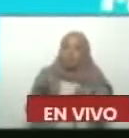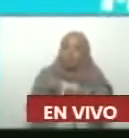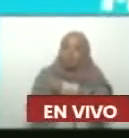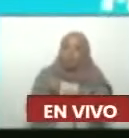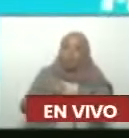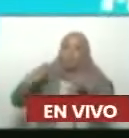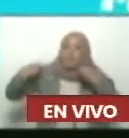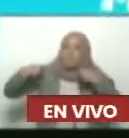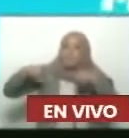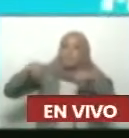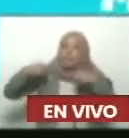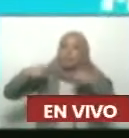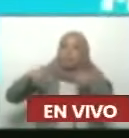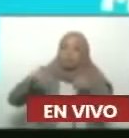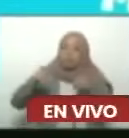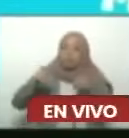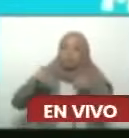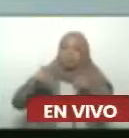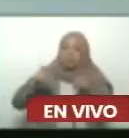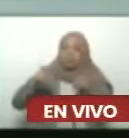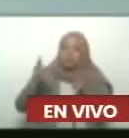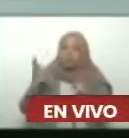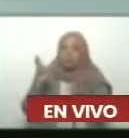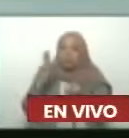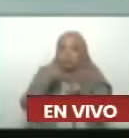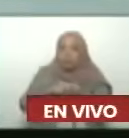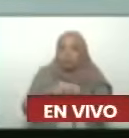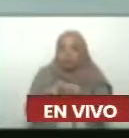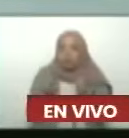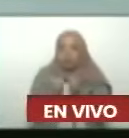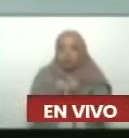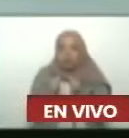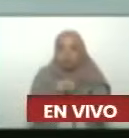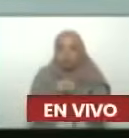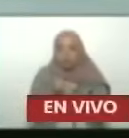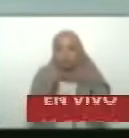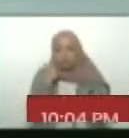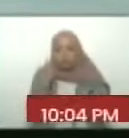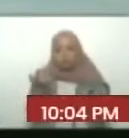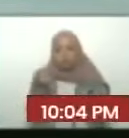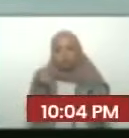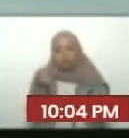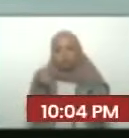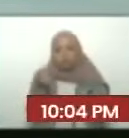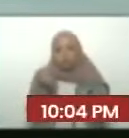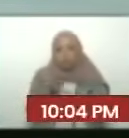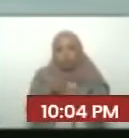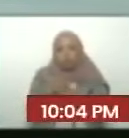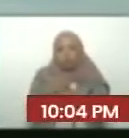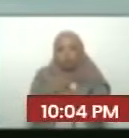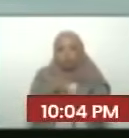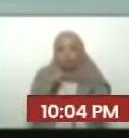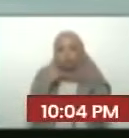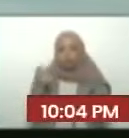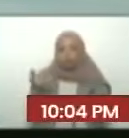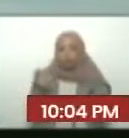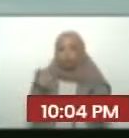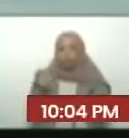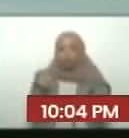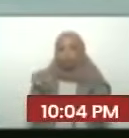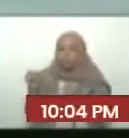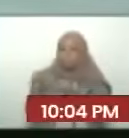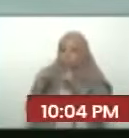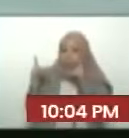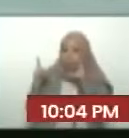de plástico, eso. Bueno, parece de aquí, aquí. No sé si de allá. Madera. Pero de aquí parece de madera. Increíble,